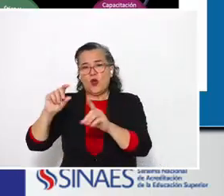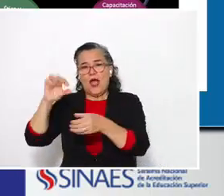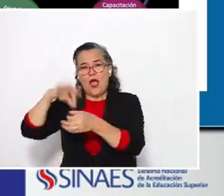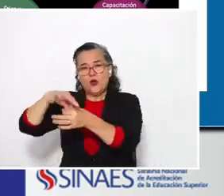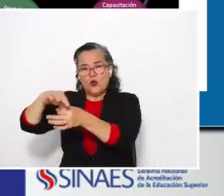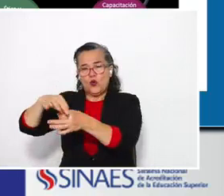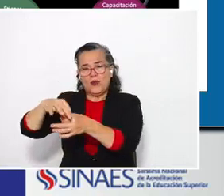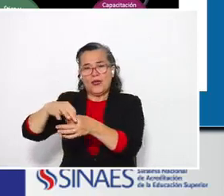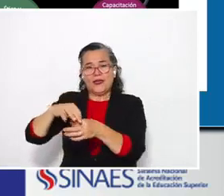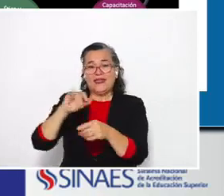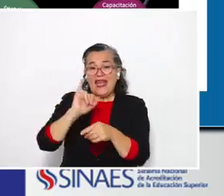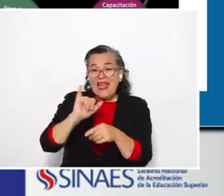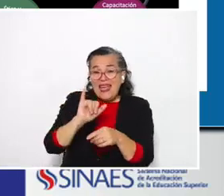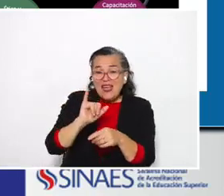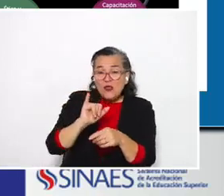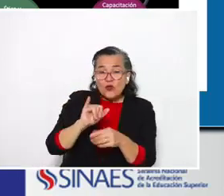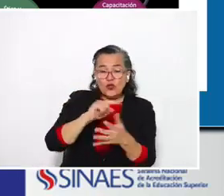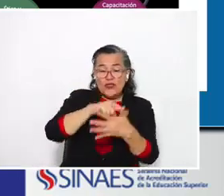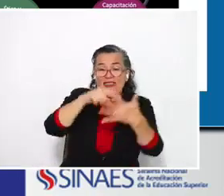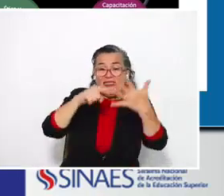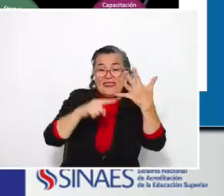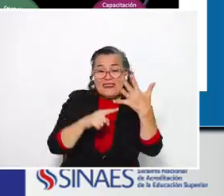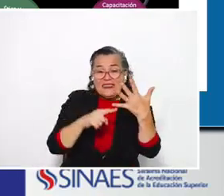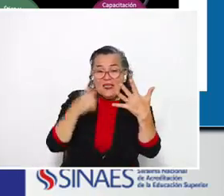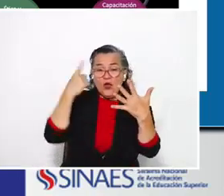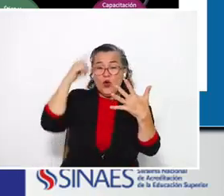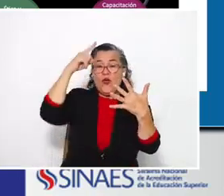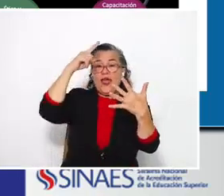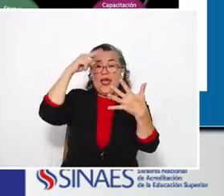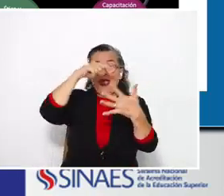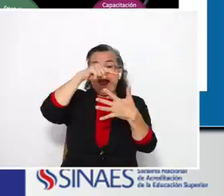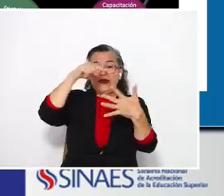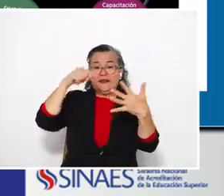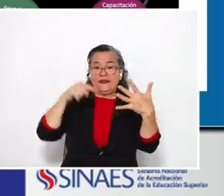AMEAS, tomaron los 5 elementos de éxito